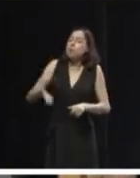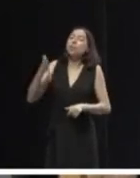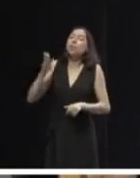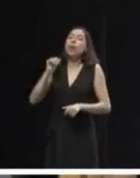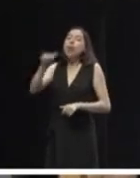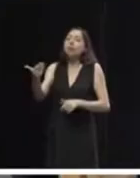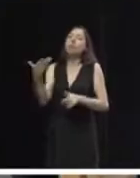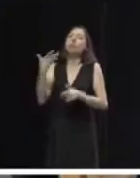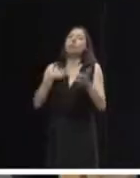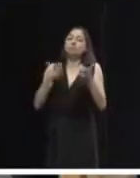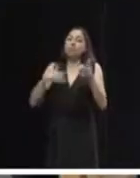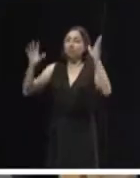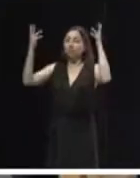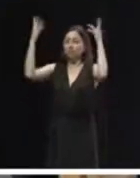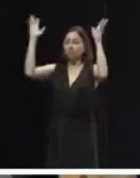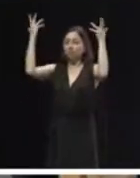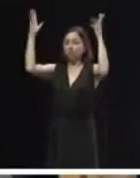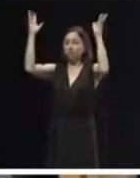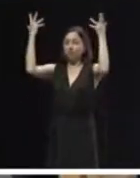sevillano.